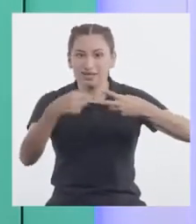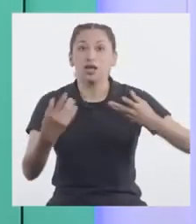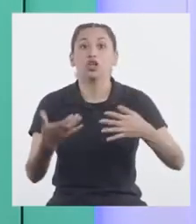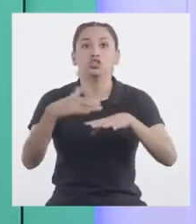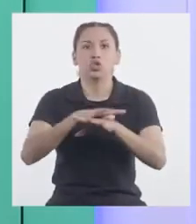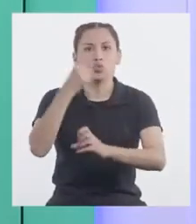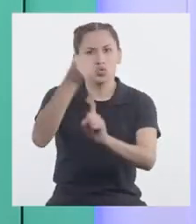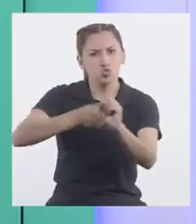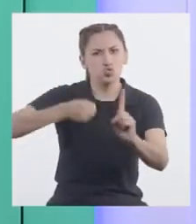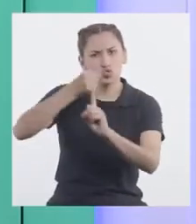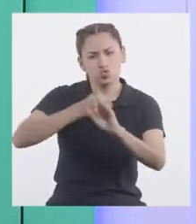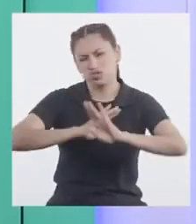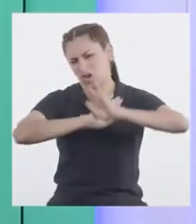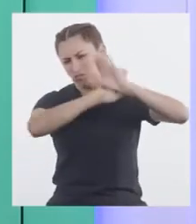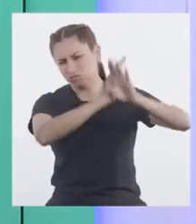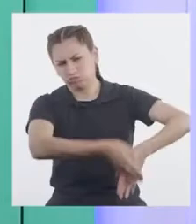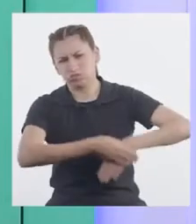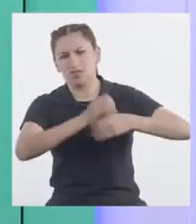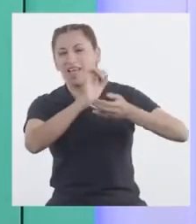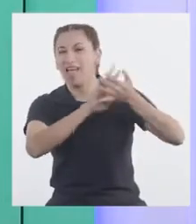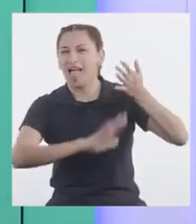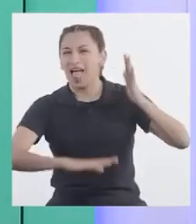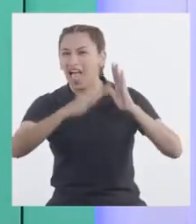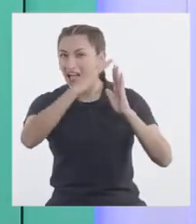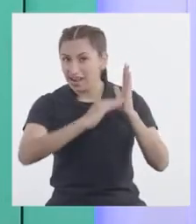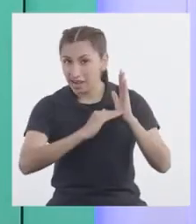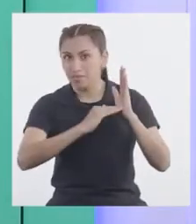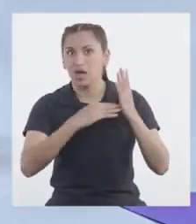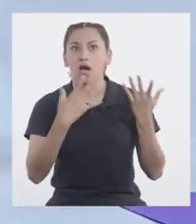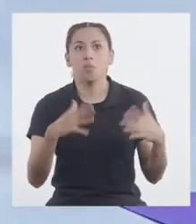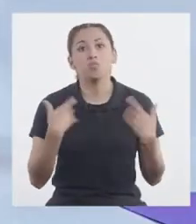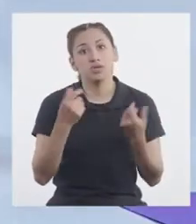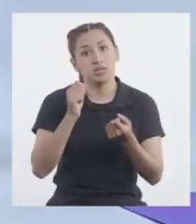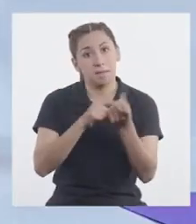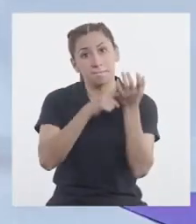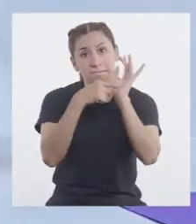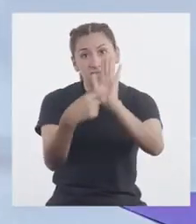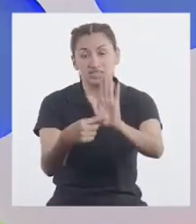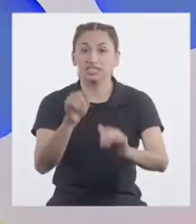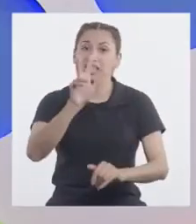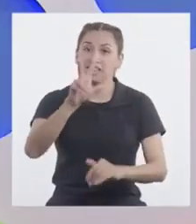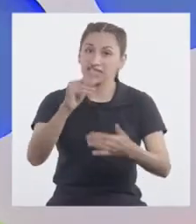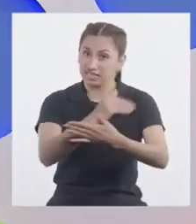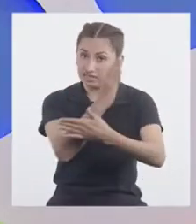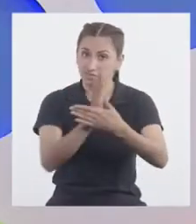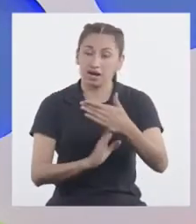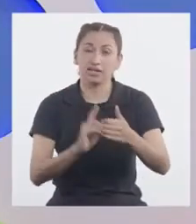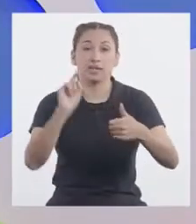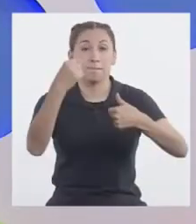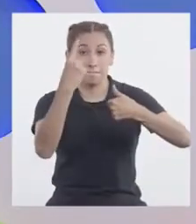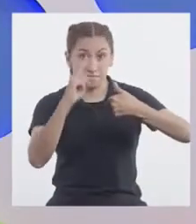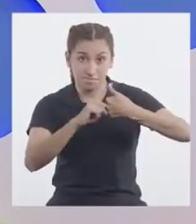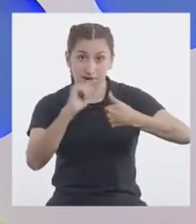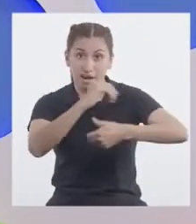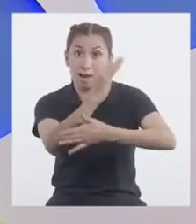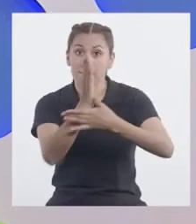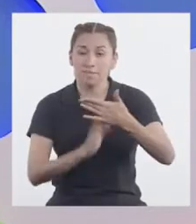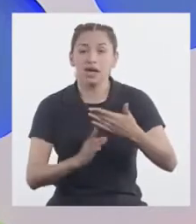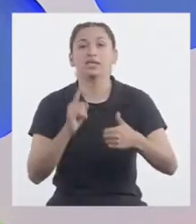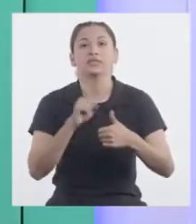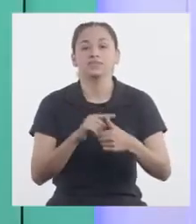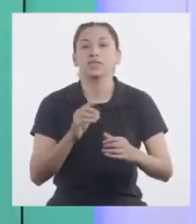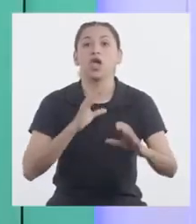lucha contra la anemia se podría presentar en 3 partes. ¿En 3 partes? Sí, la primera parte sería la